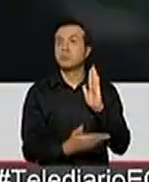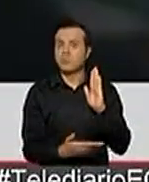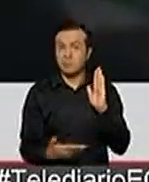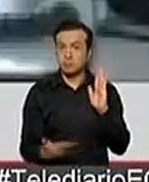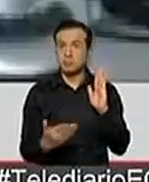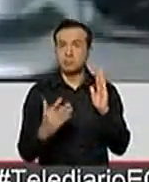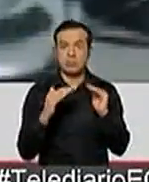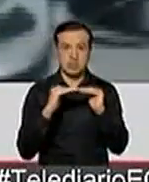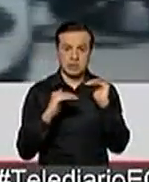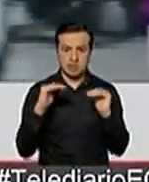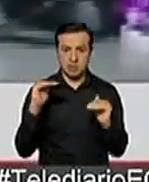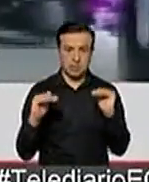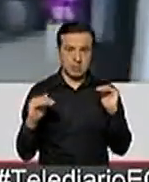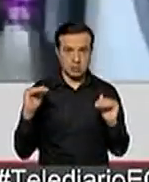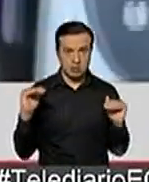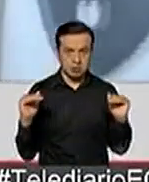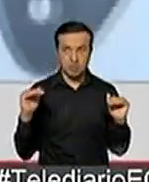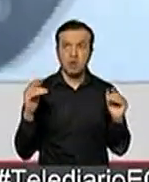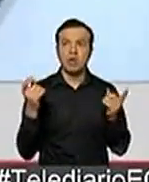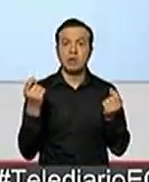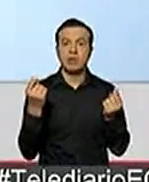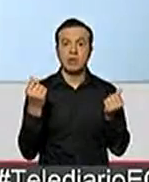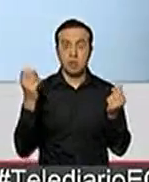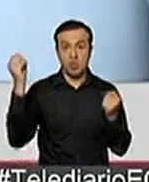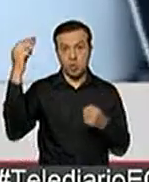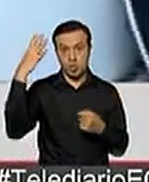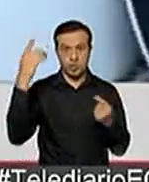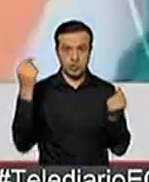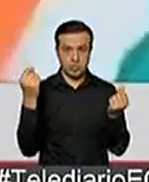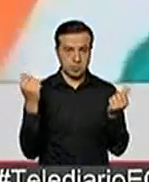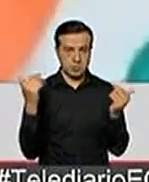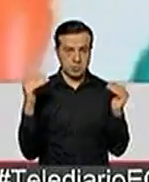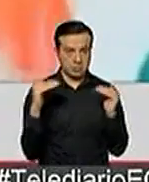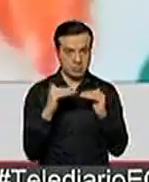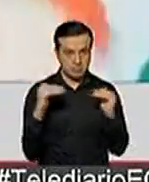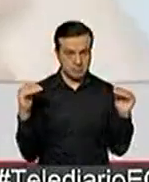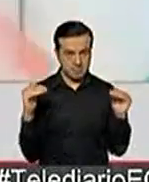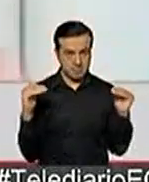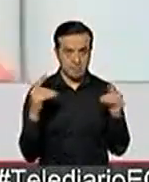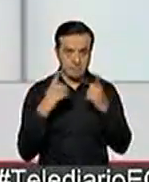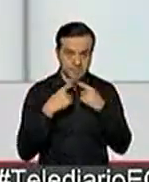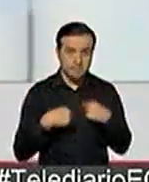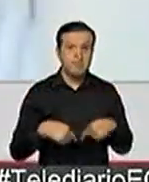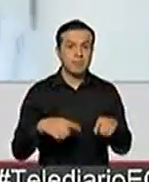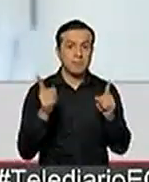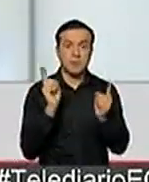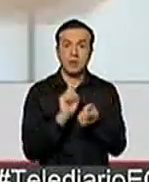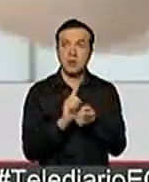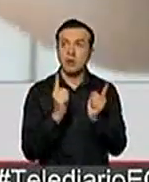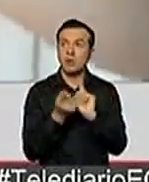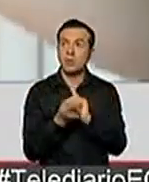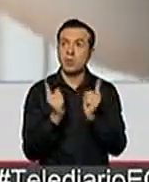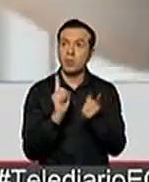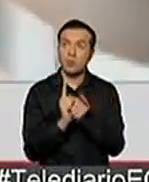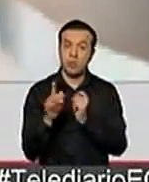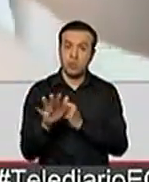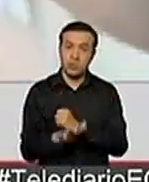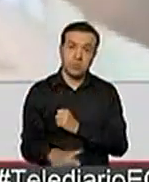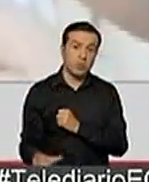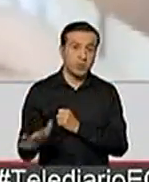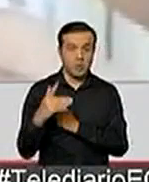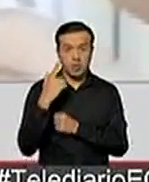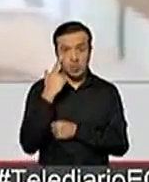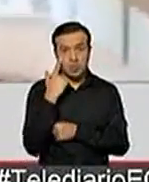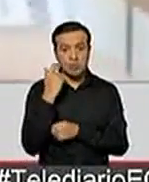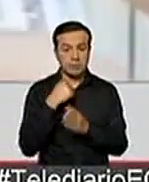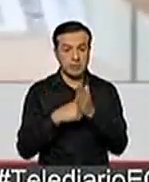de estabilización en el precio de la energía. El anuncio lo hizo en un encuentro con la prensa en el Palacio de la Moneda,